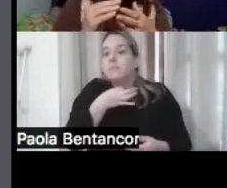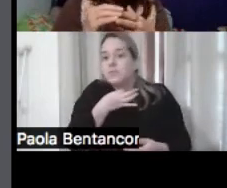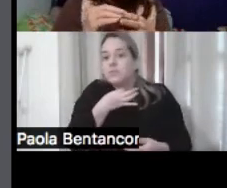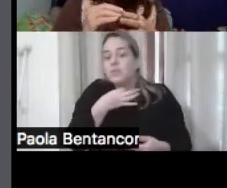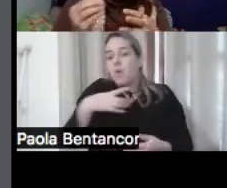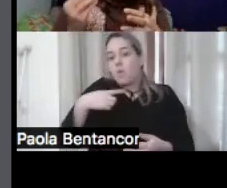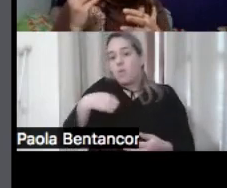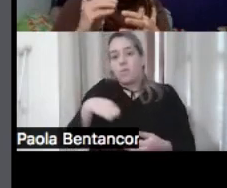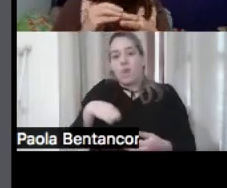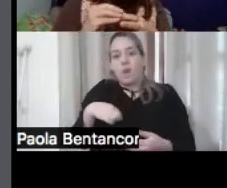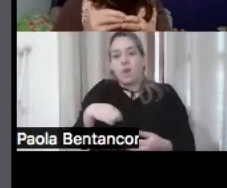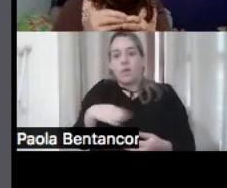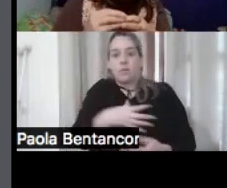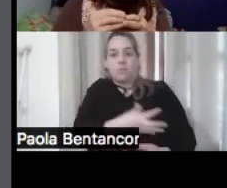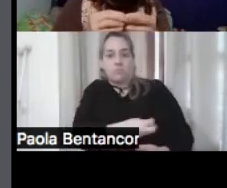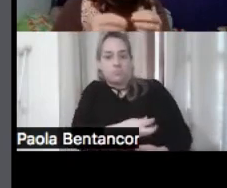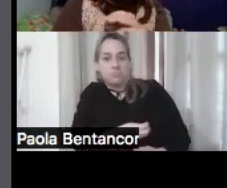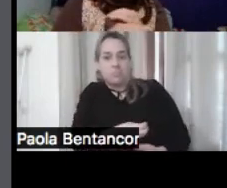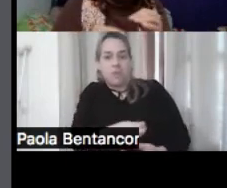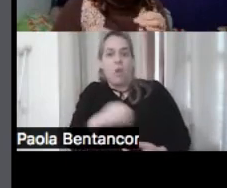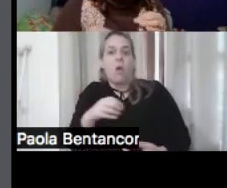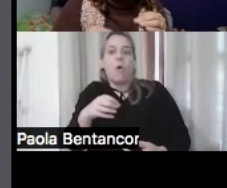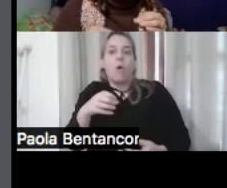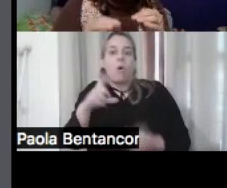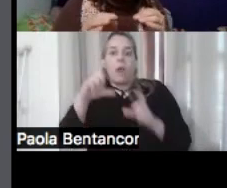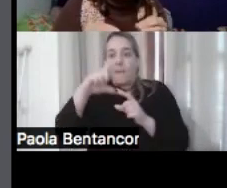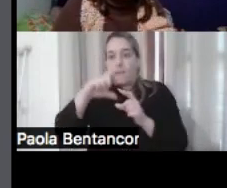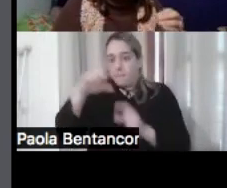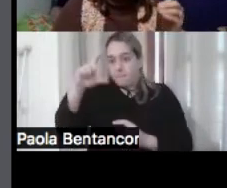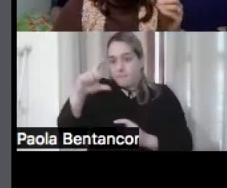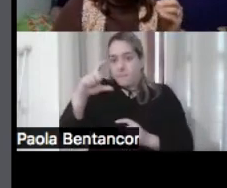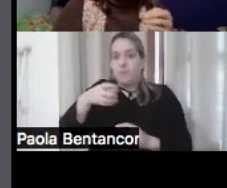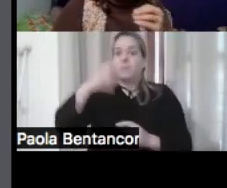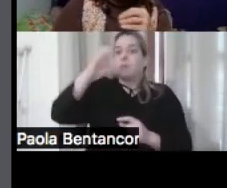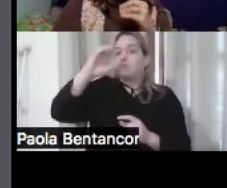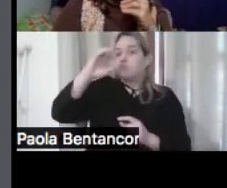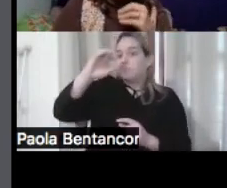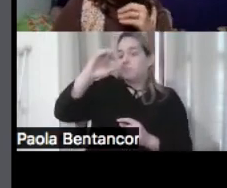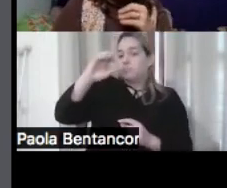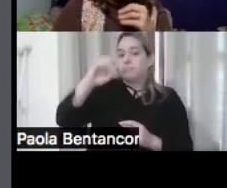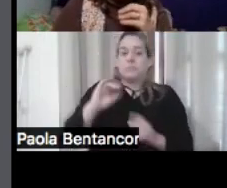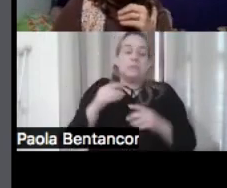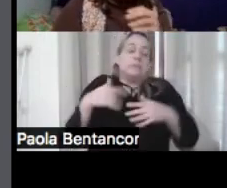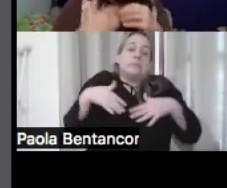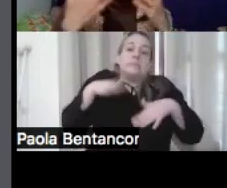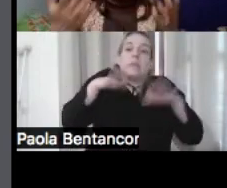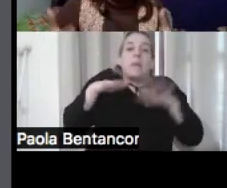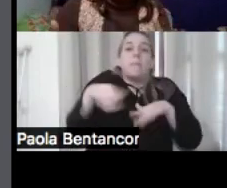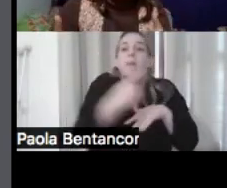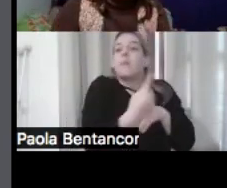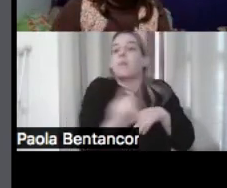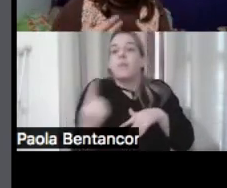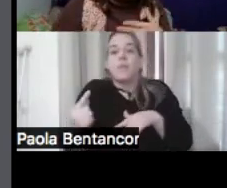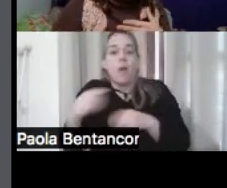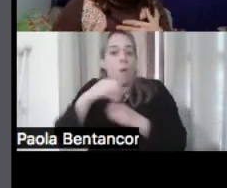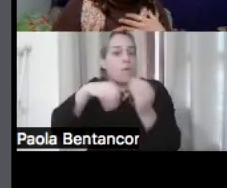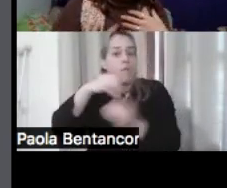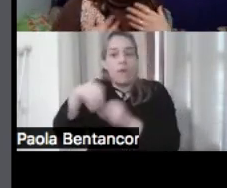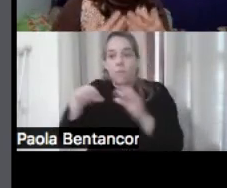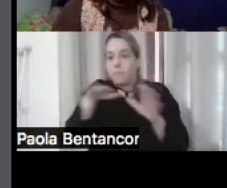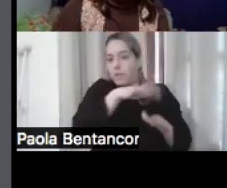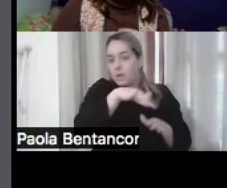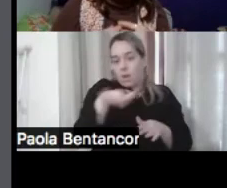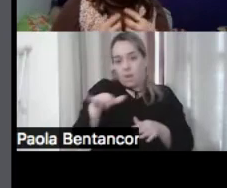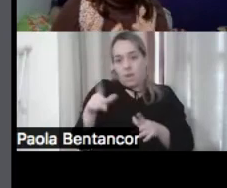botón gástrico, brindando un biberón, ¿sí? La forma que haya de sostén de la lactancia. También hay otras ocupaciones de la